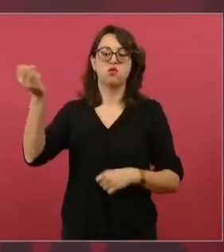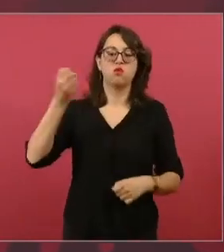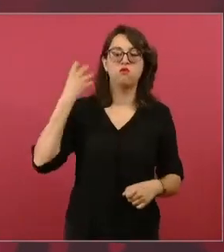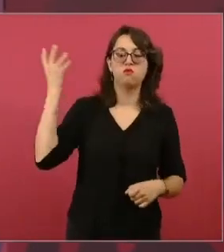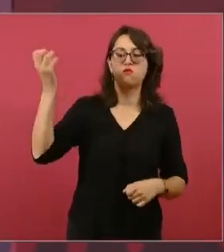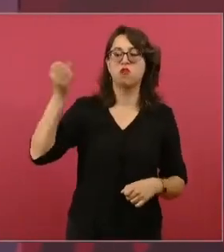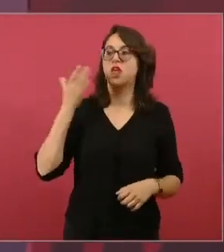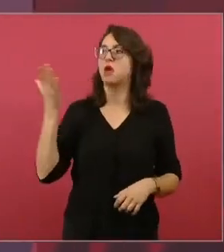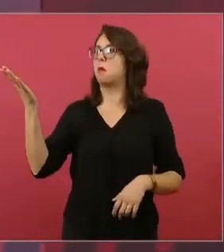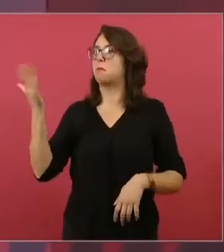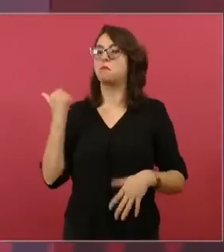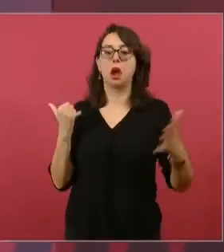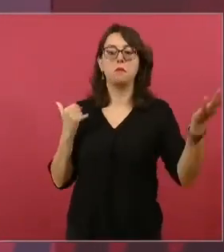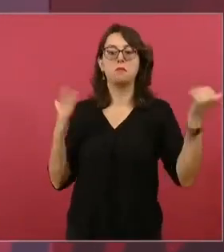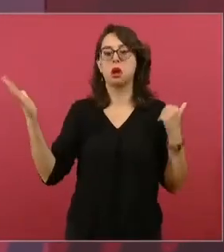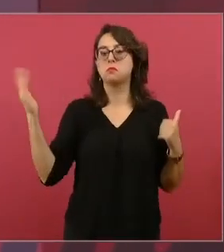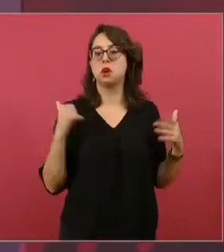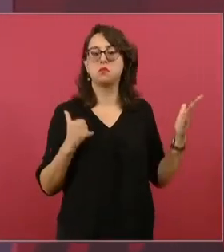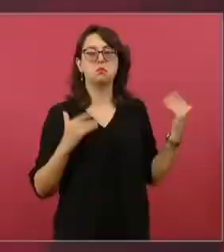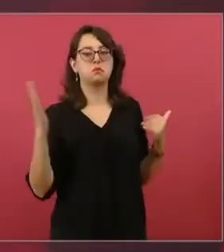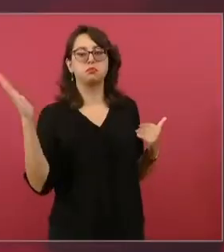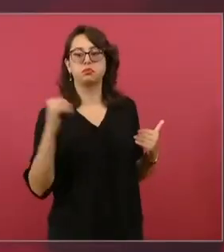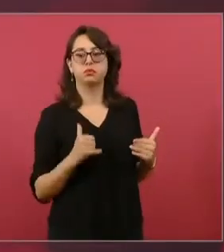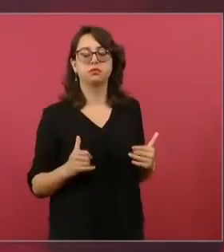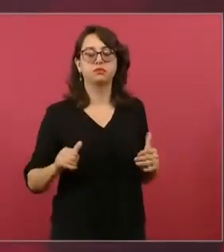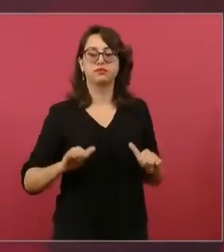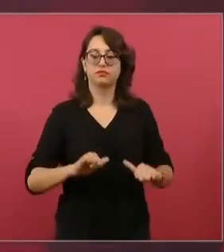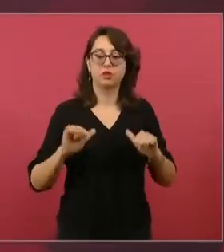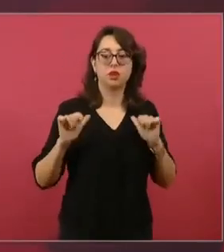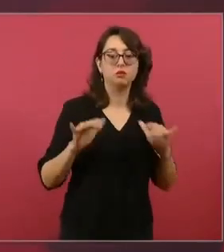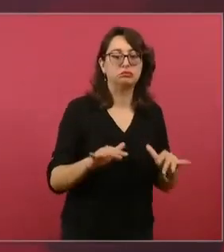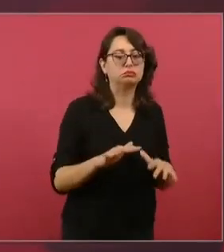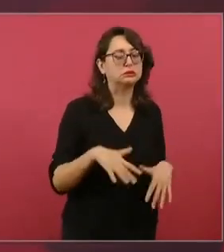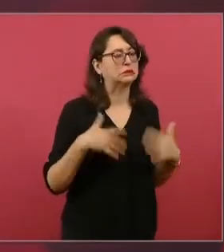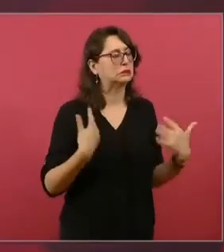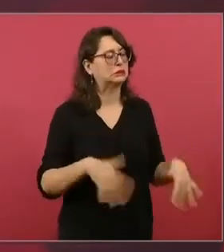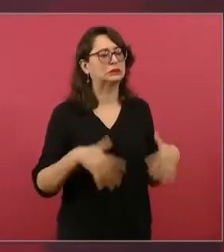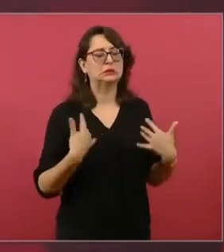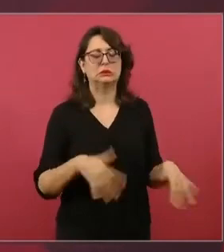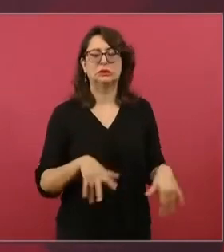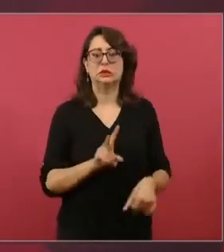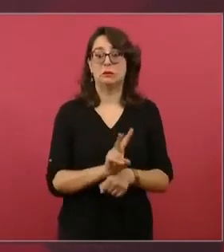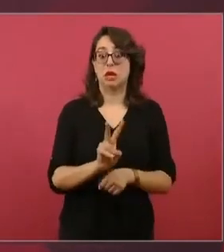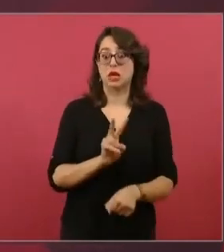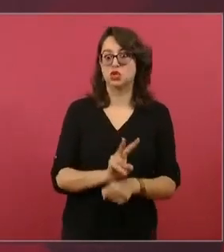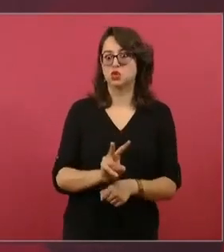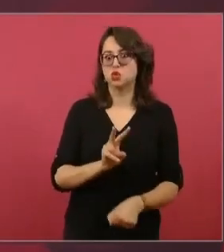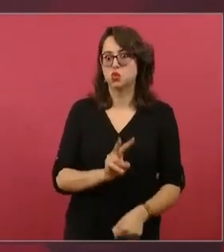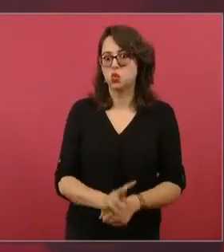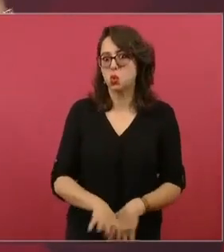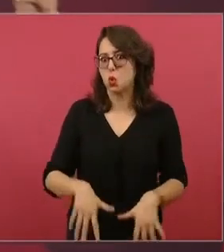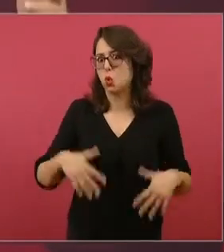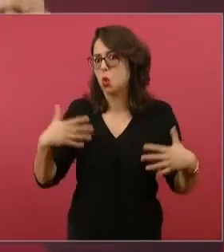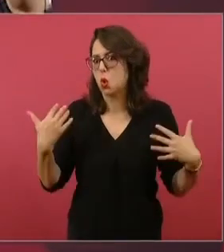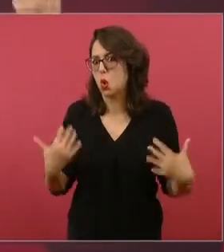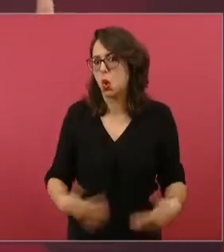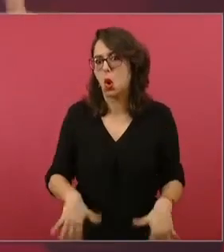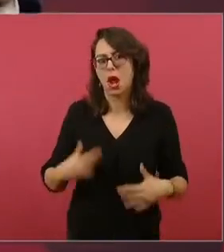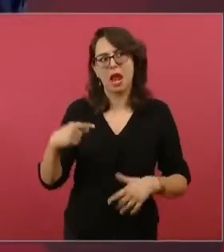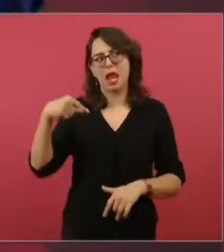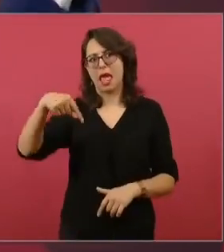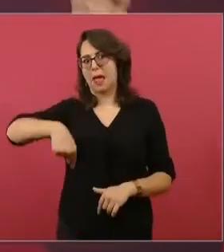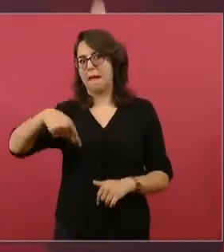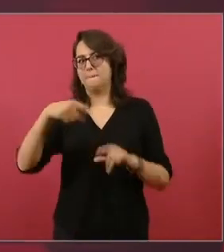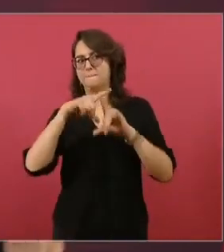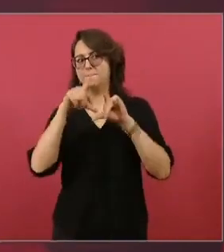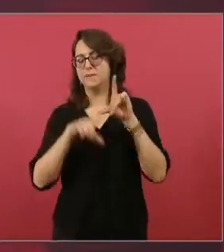para decir que se corría el riesgo, ¿no?, en México de